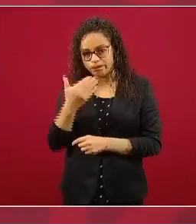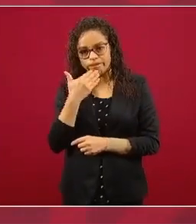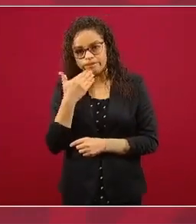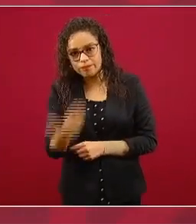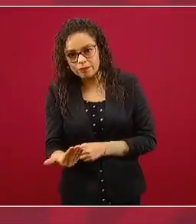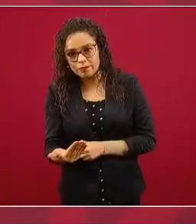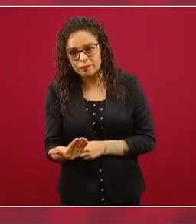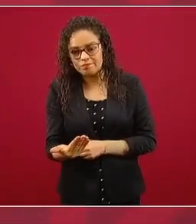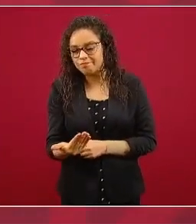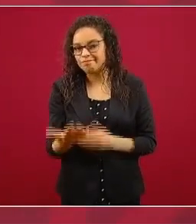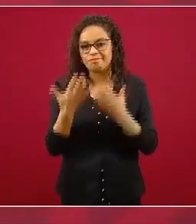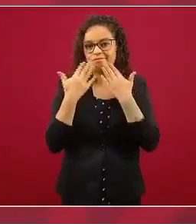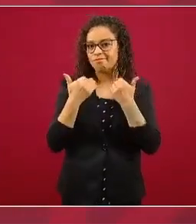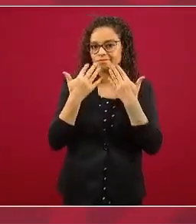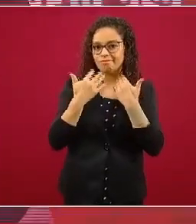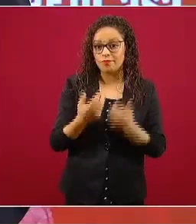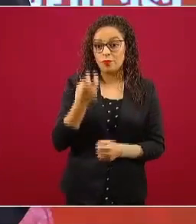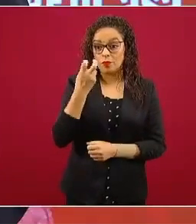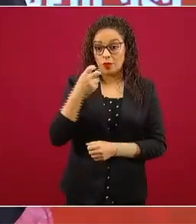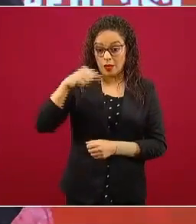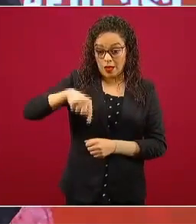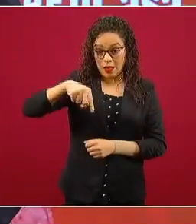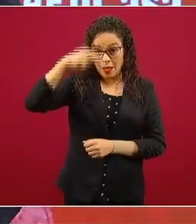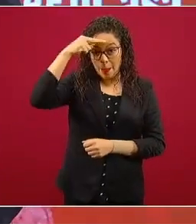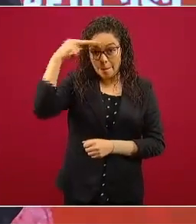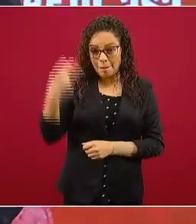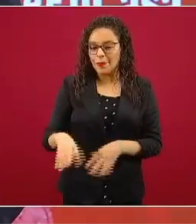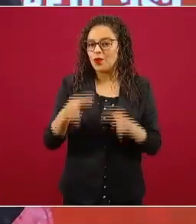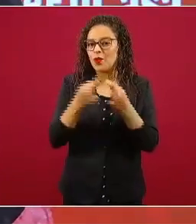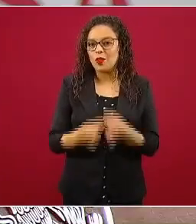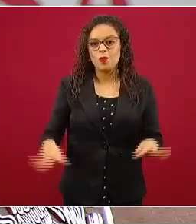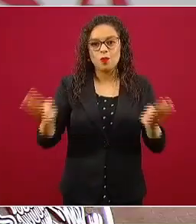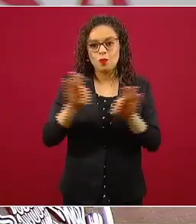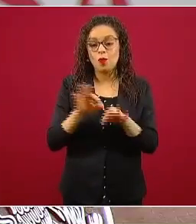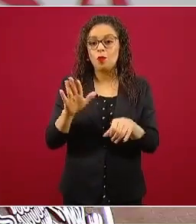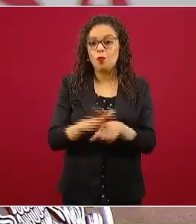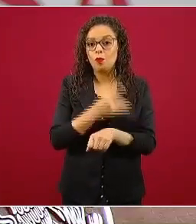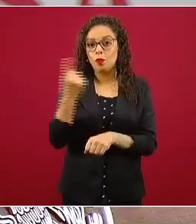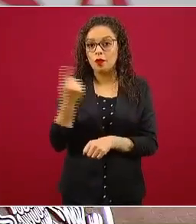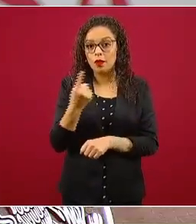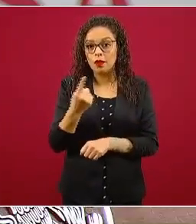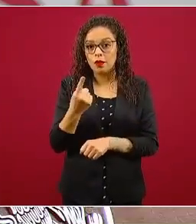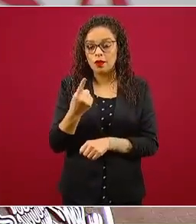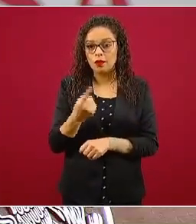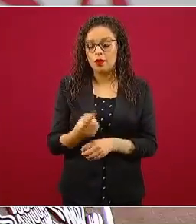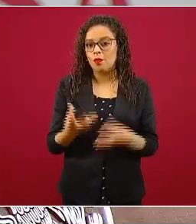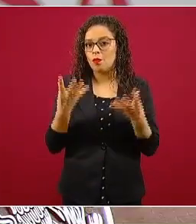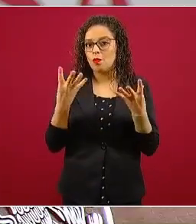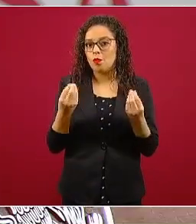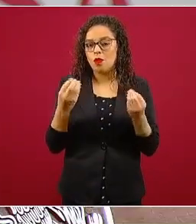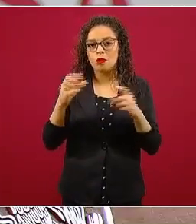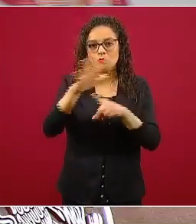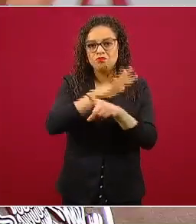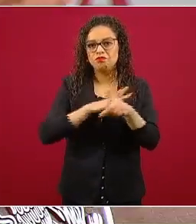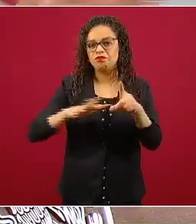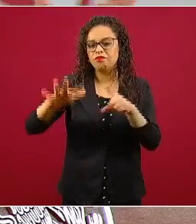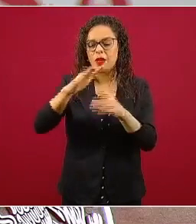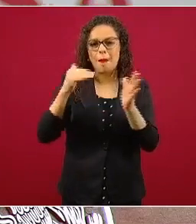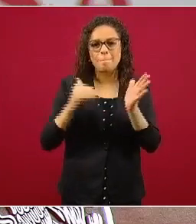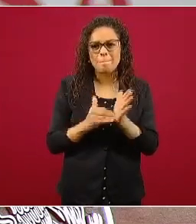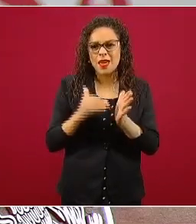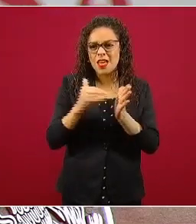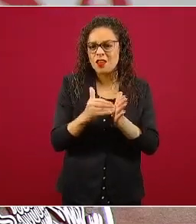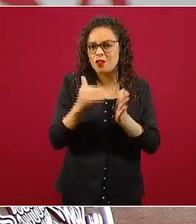importante, porque estamos hablando de millones de ciudadanos. No es una